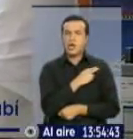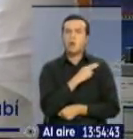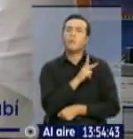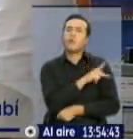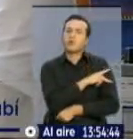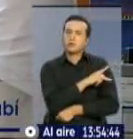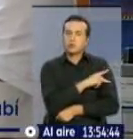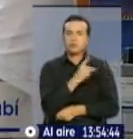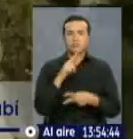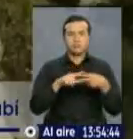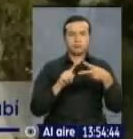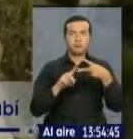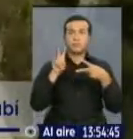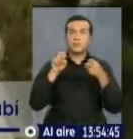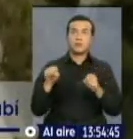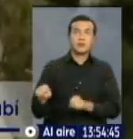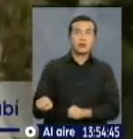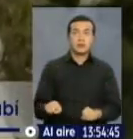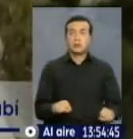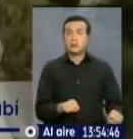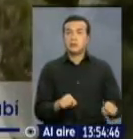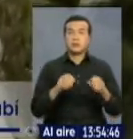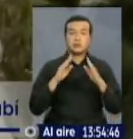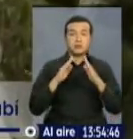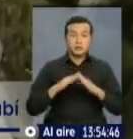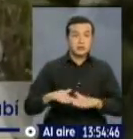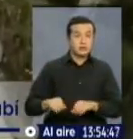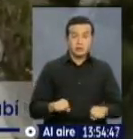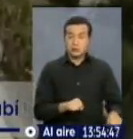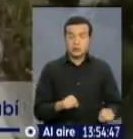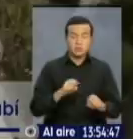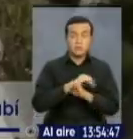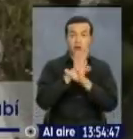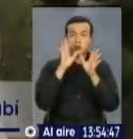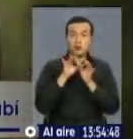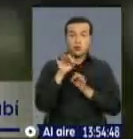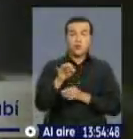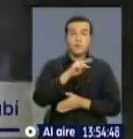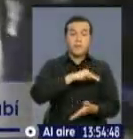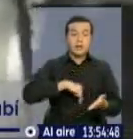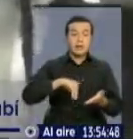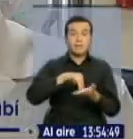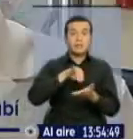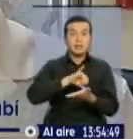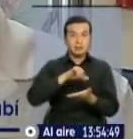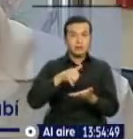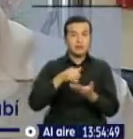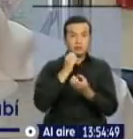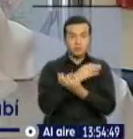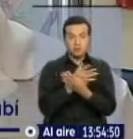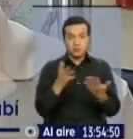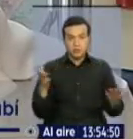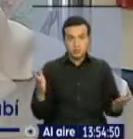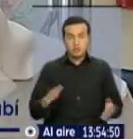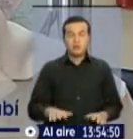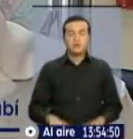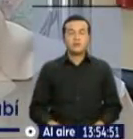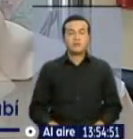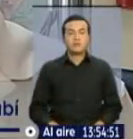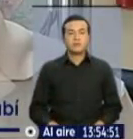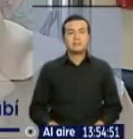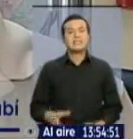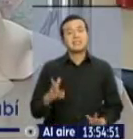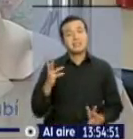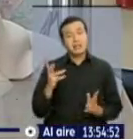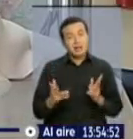dos cosas respecto a los temblores que se sintieron esta madrugada, sobre todo en el cantón manabita de Jipijapa. O sea, es posible que este sismo